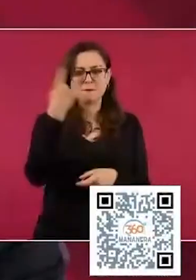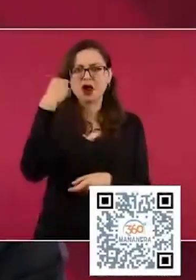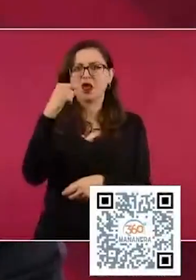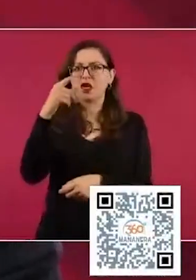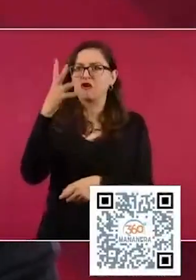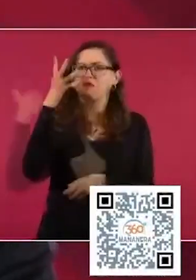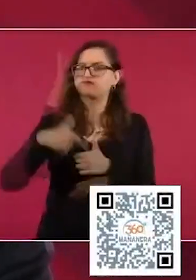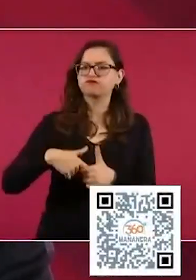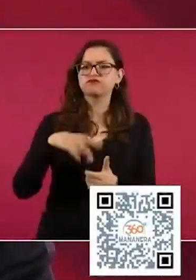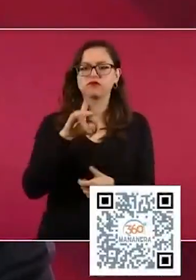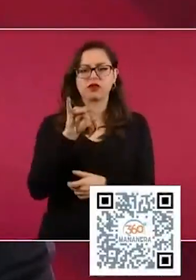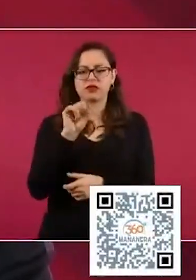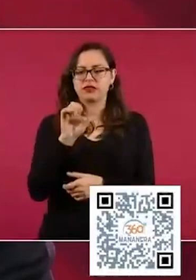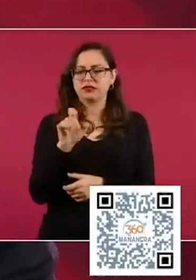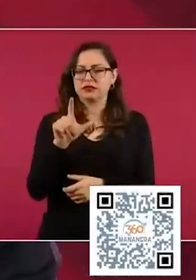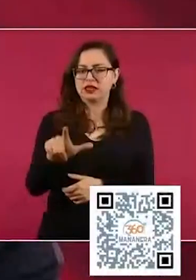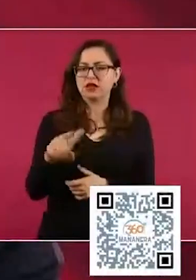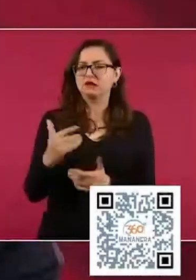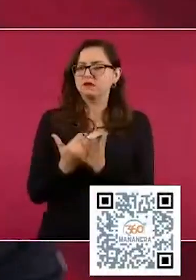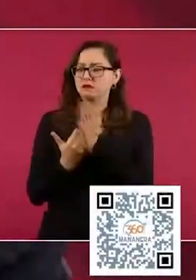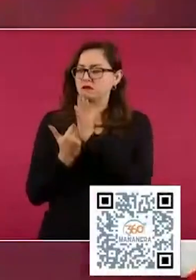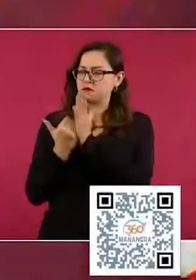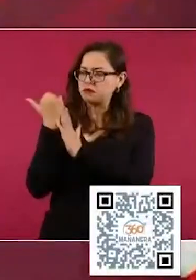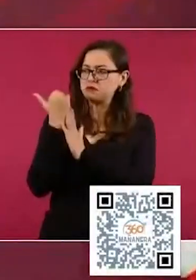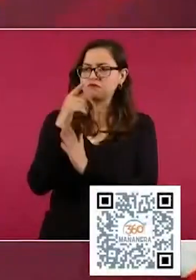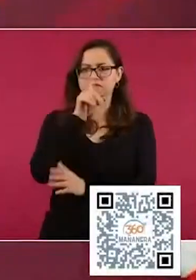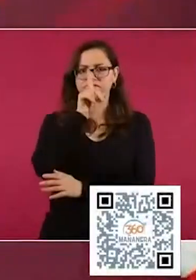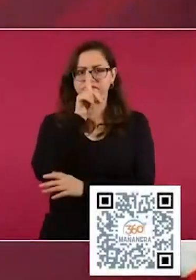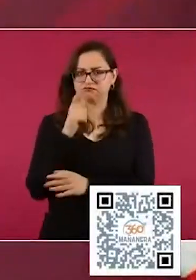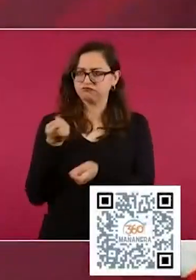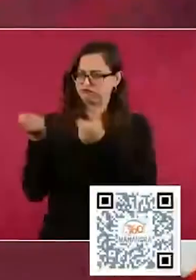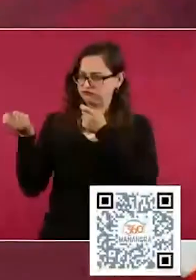del diesel estamos dedicados